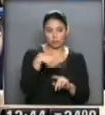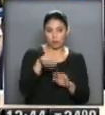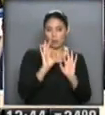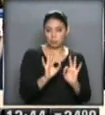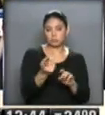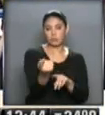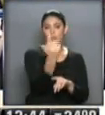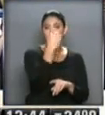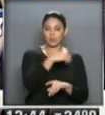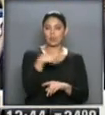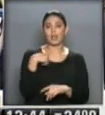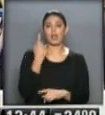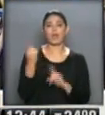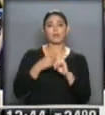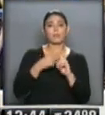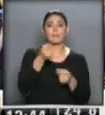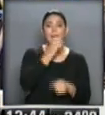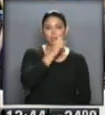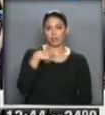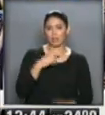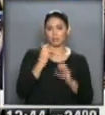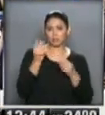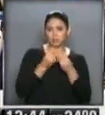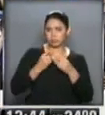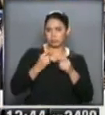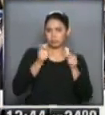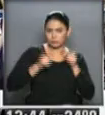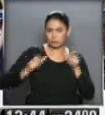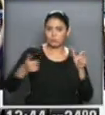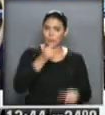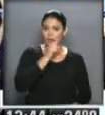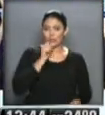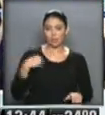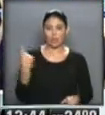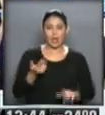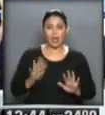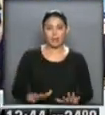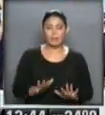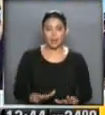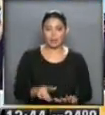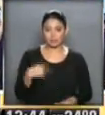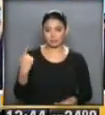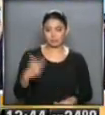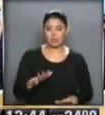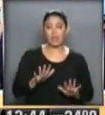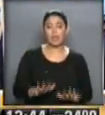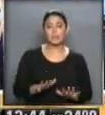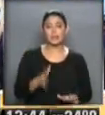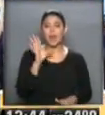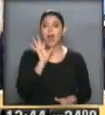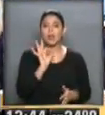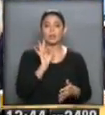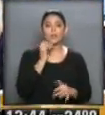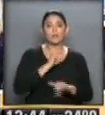tenga contacto con los periodistas. Somos muchos los que lo estamos aguardando en este lugar, a la espera de algún